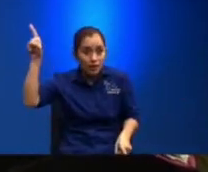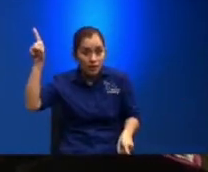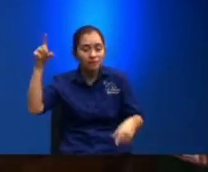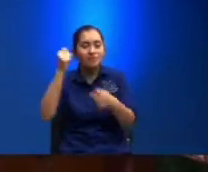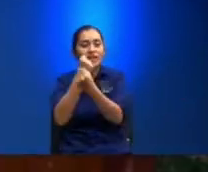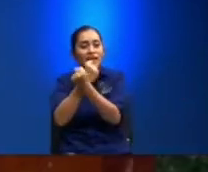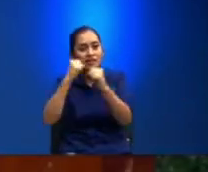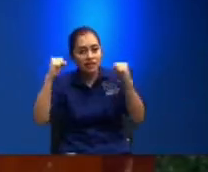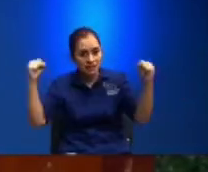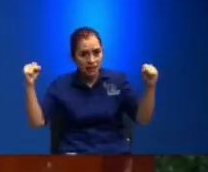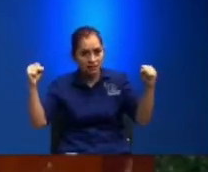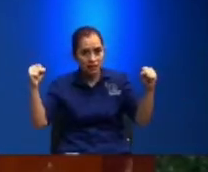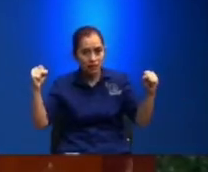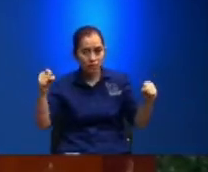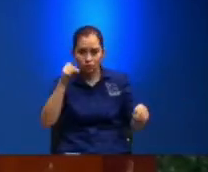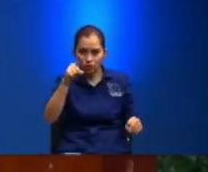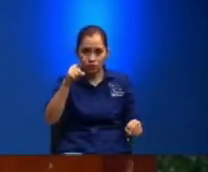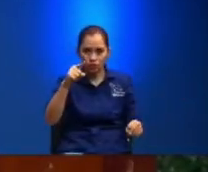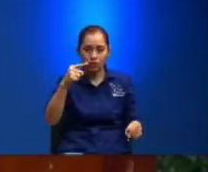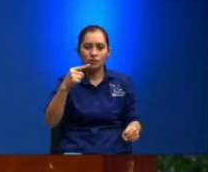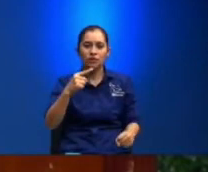esa definición mire